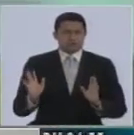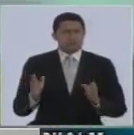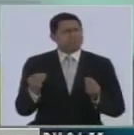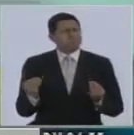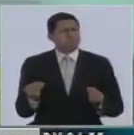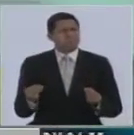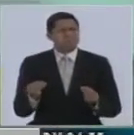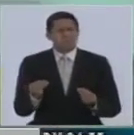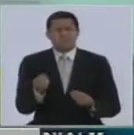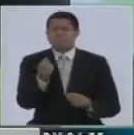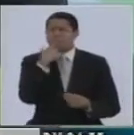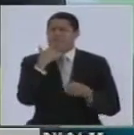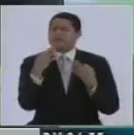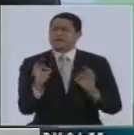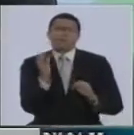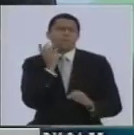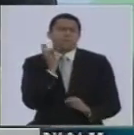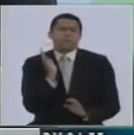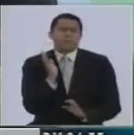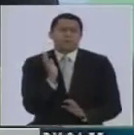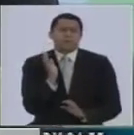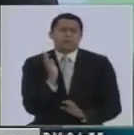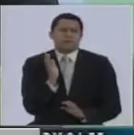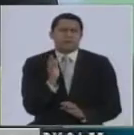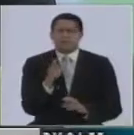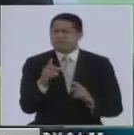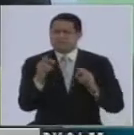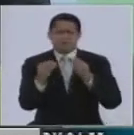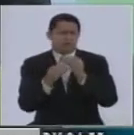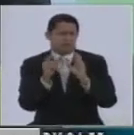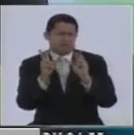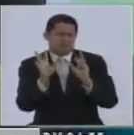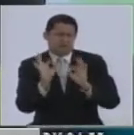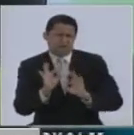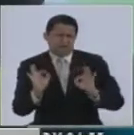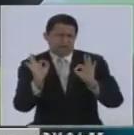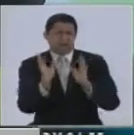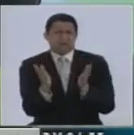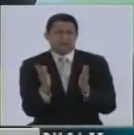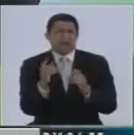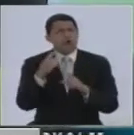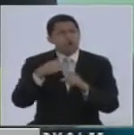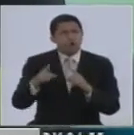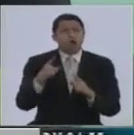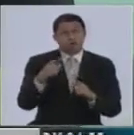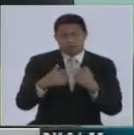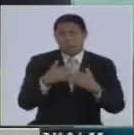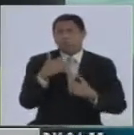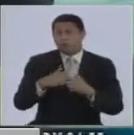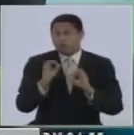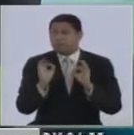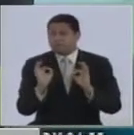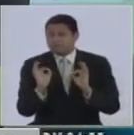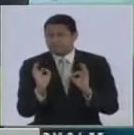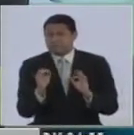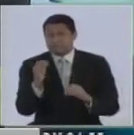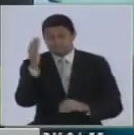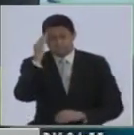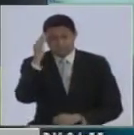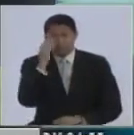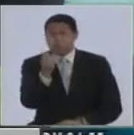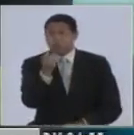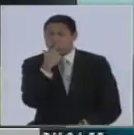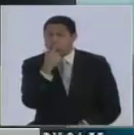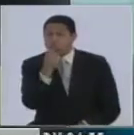medicinas naturales por ejemplo las predicción naturales son muy inocuas muchas son inocuas otras tienen efectos indeseables también conocido como las